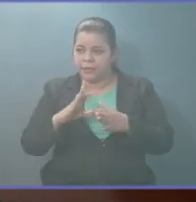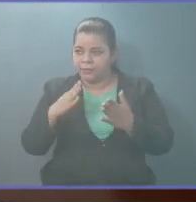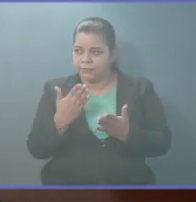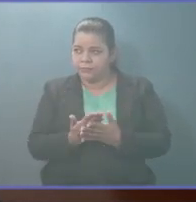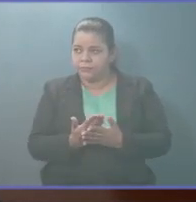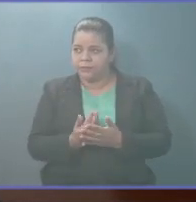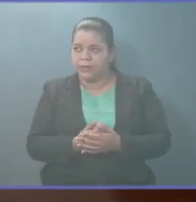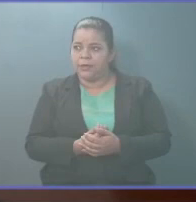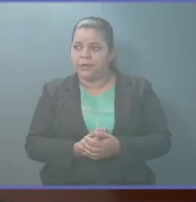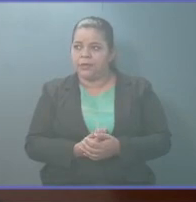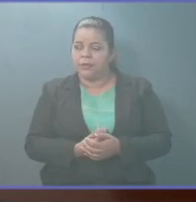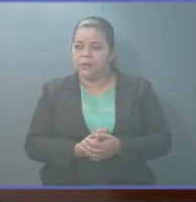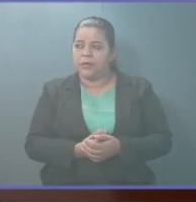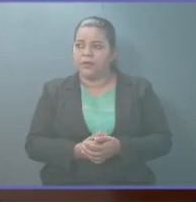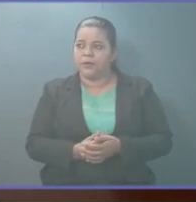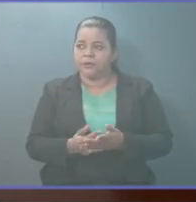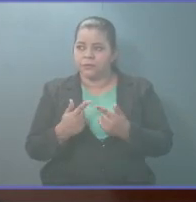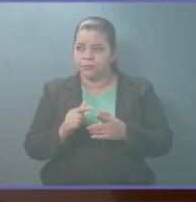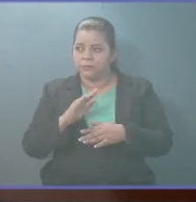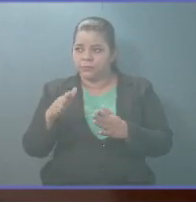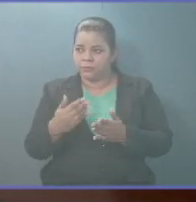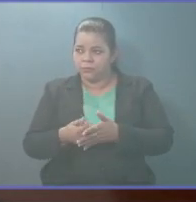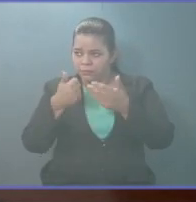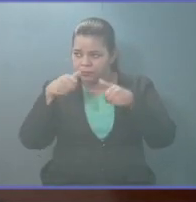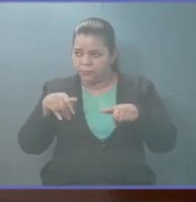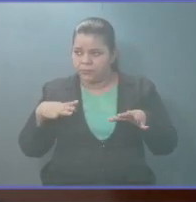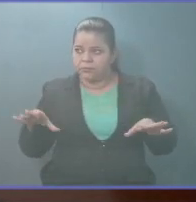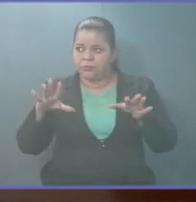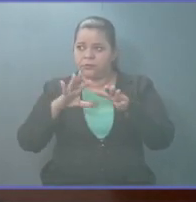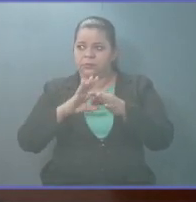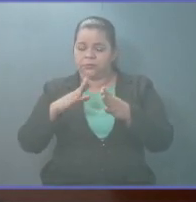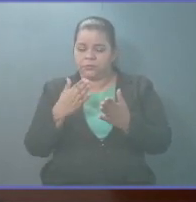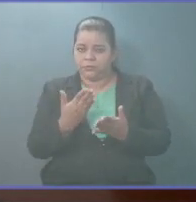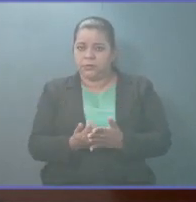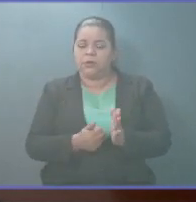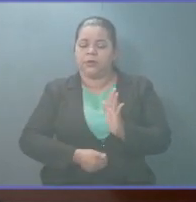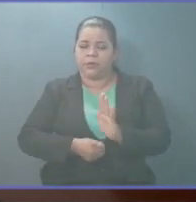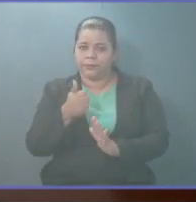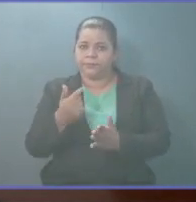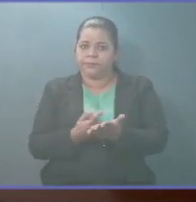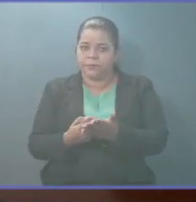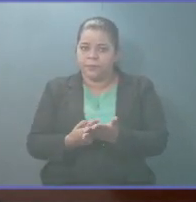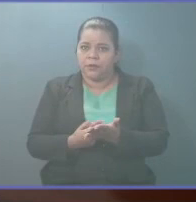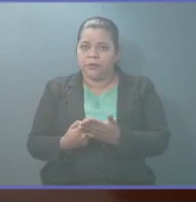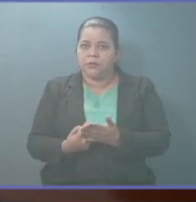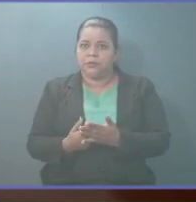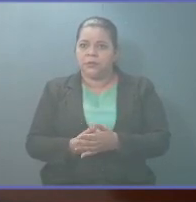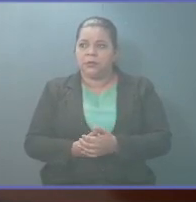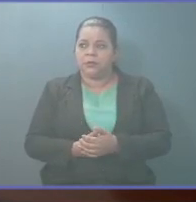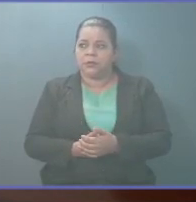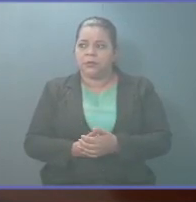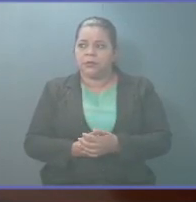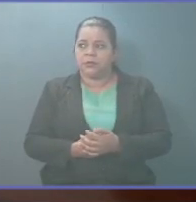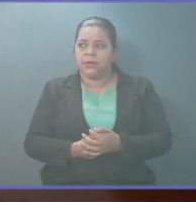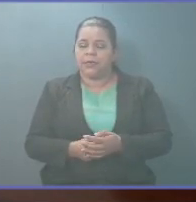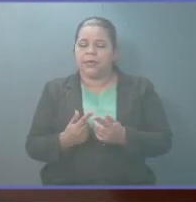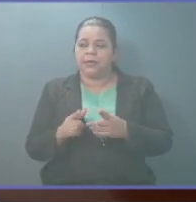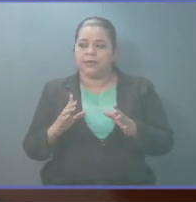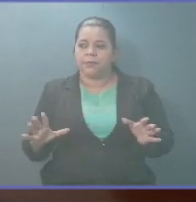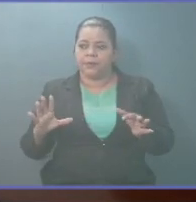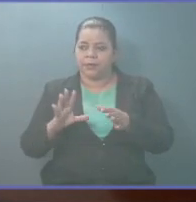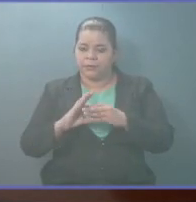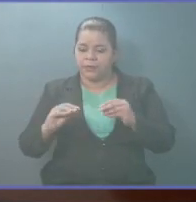razonable y ejecutable. Y por eso es que yo hacía un señalamiento, porque considero que precisamente por la expectativa